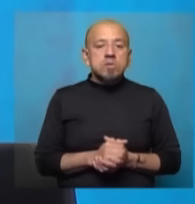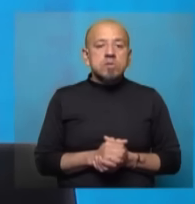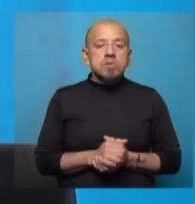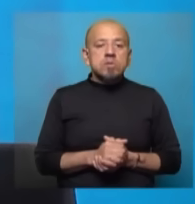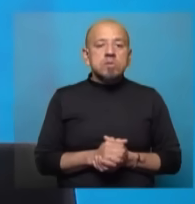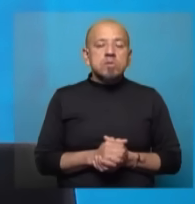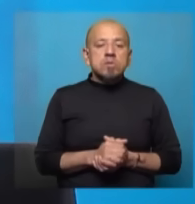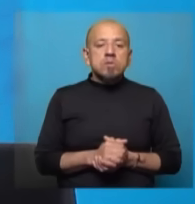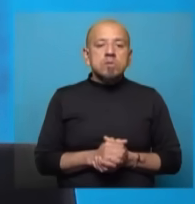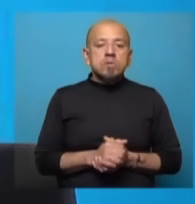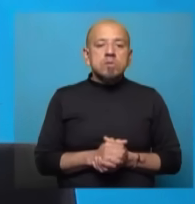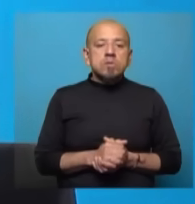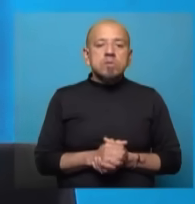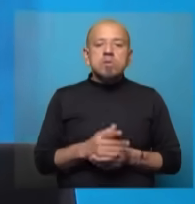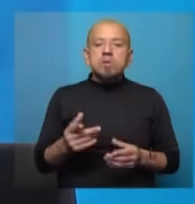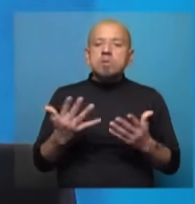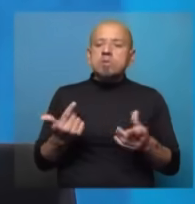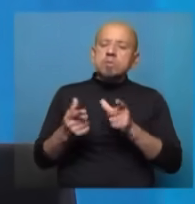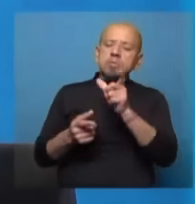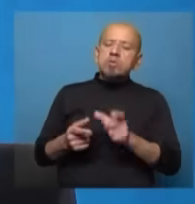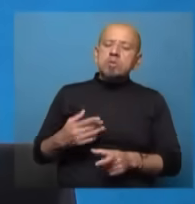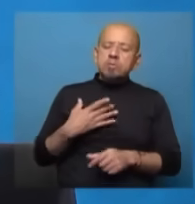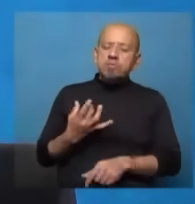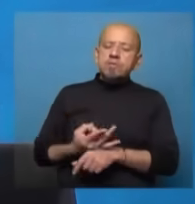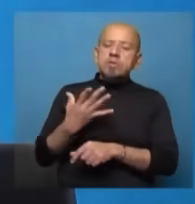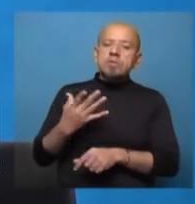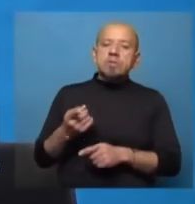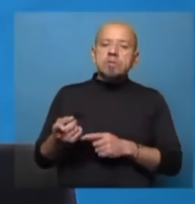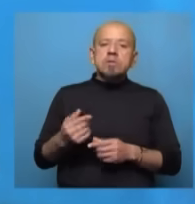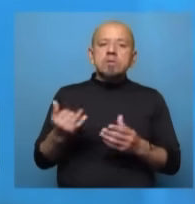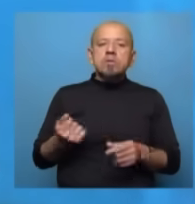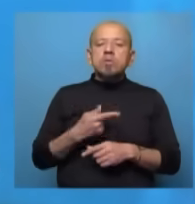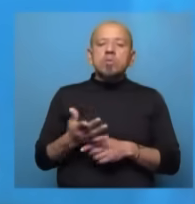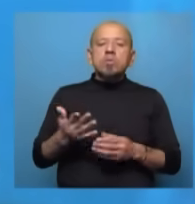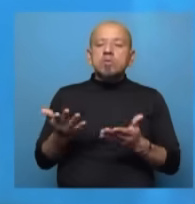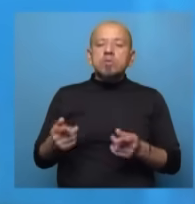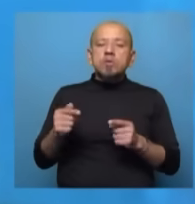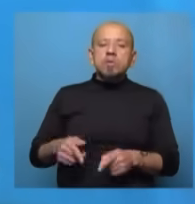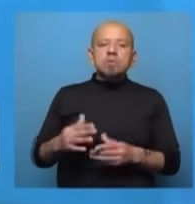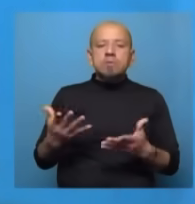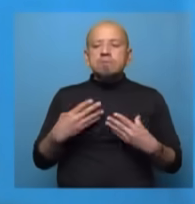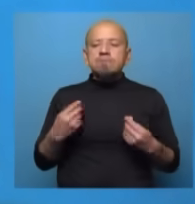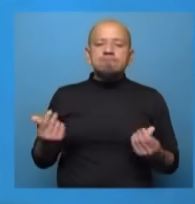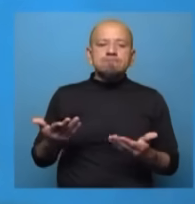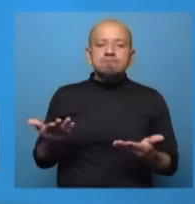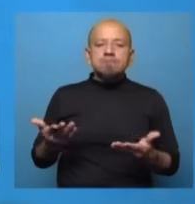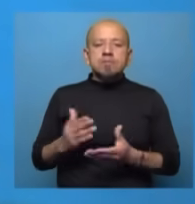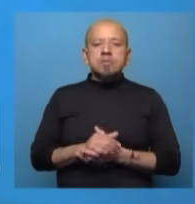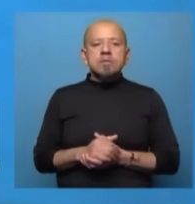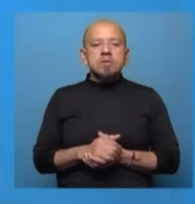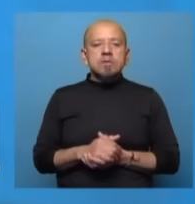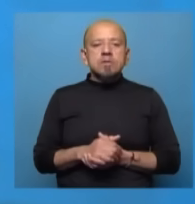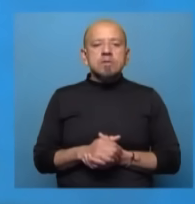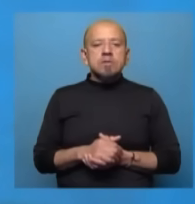ya casi en el cierre no a nivel personal profesional cuánto te marcó este caso